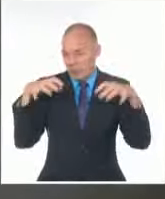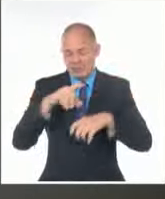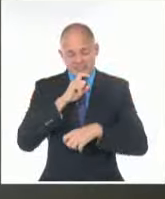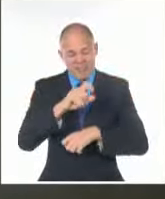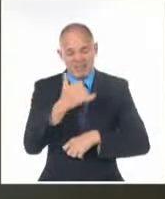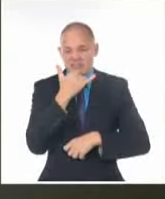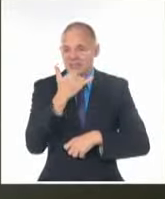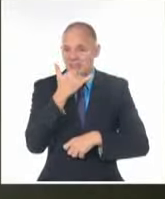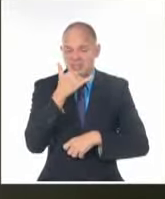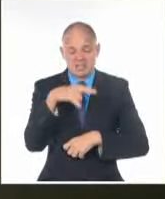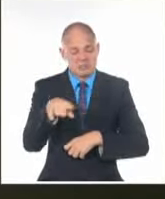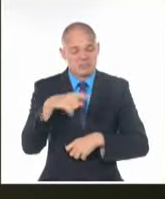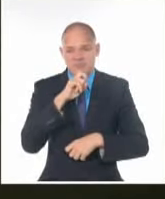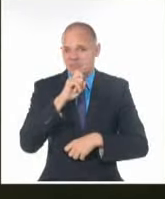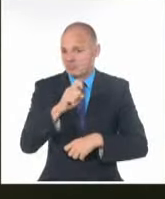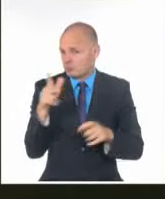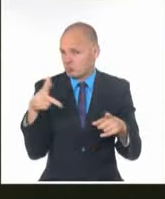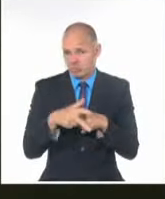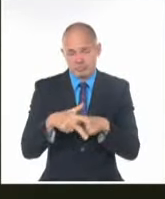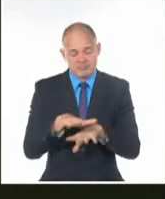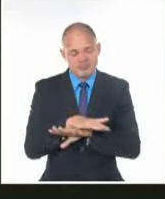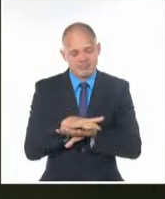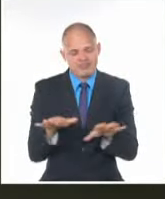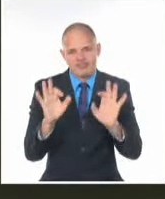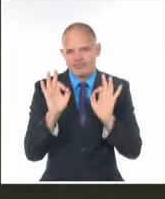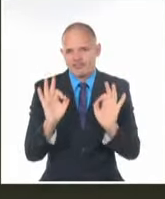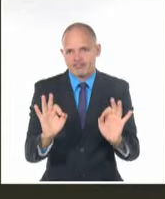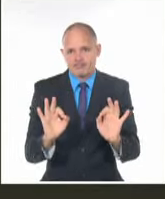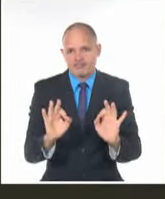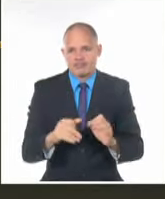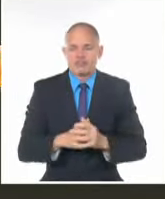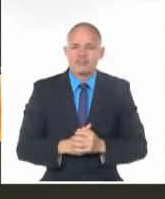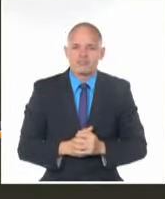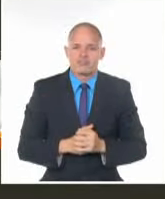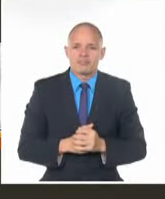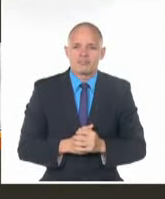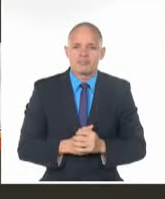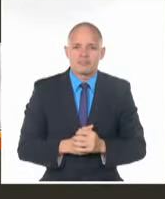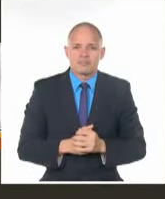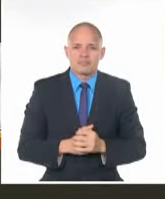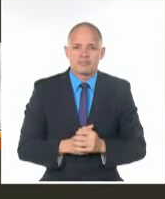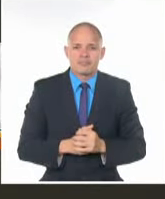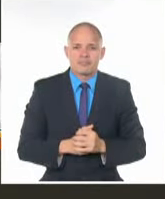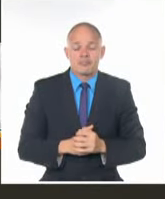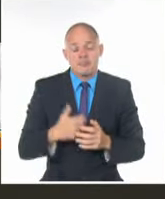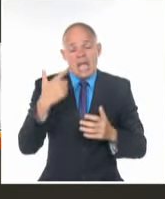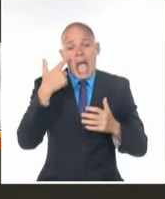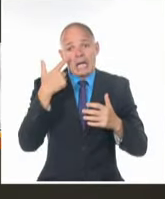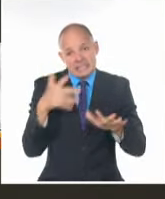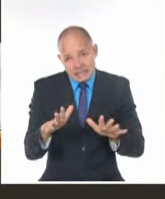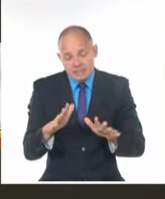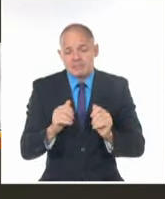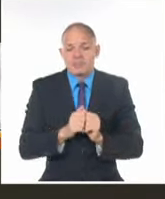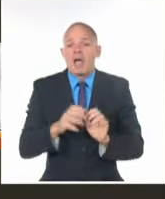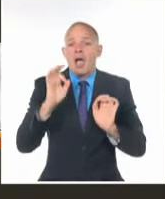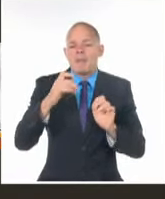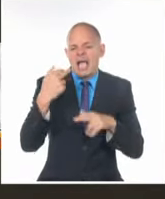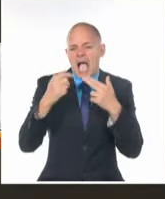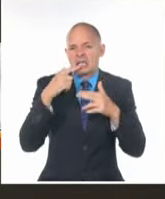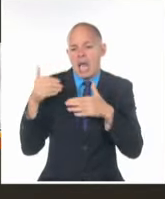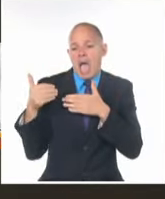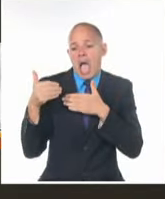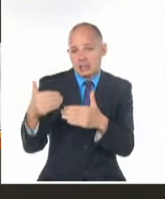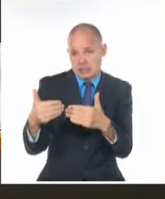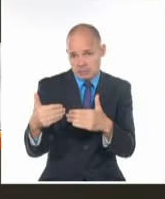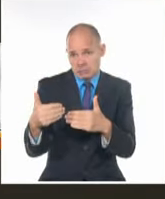y nos vemos imposibilitados de efectuar ningún partido el día de hoy. Se ha tomado la decisión de correr el programa del día